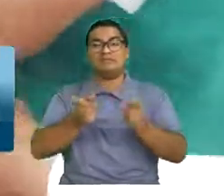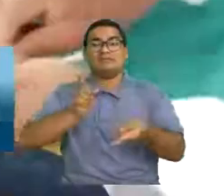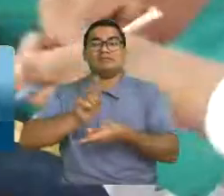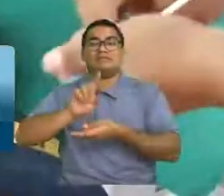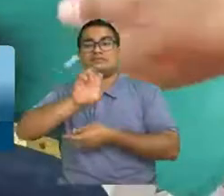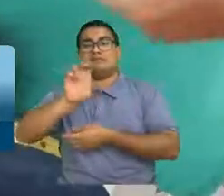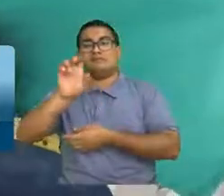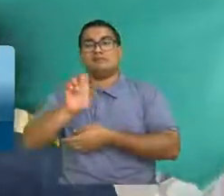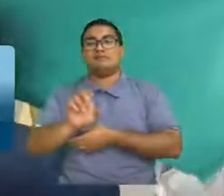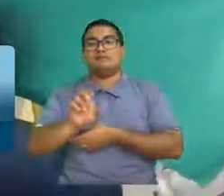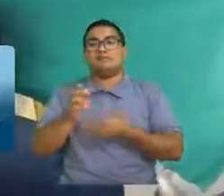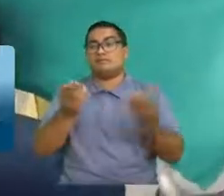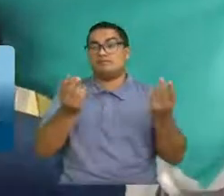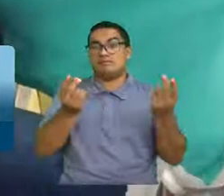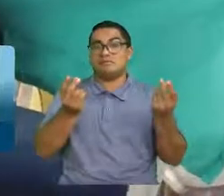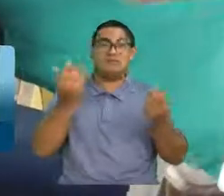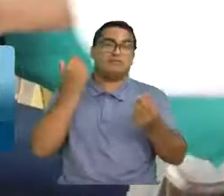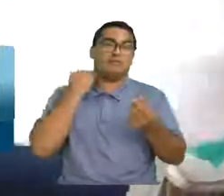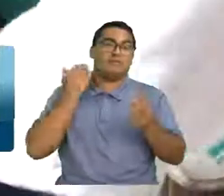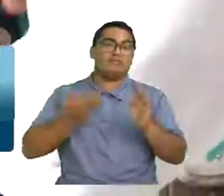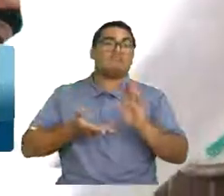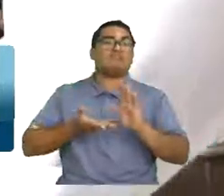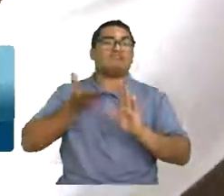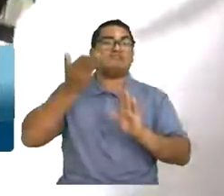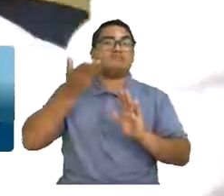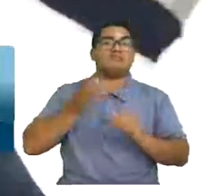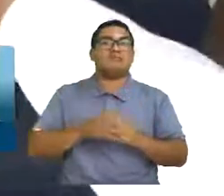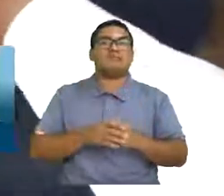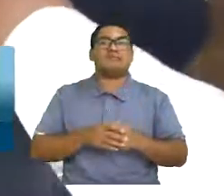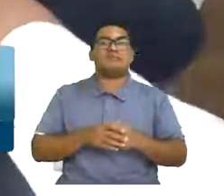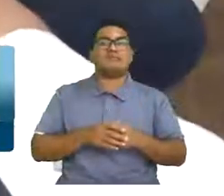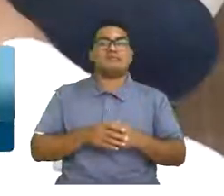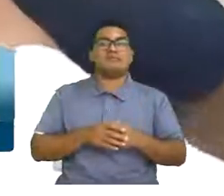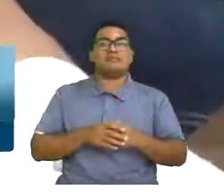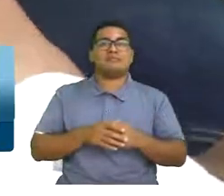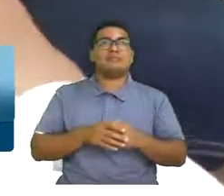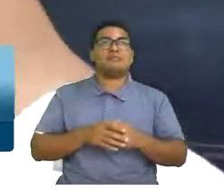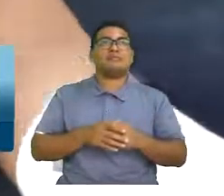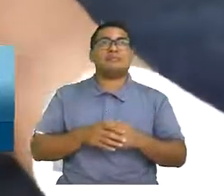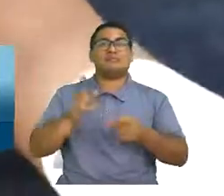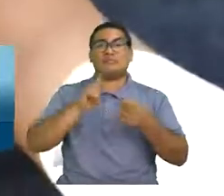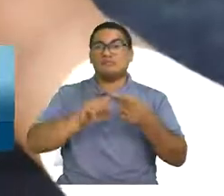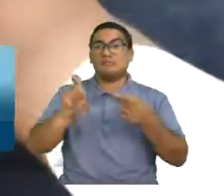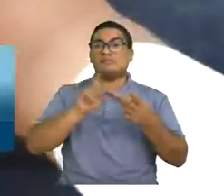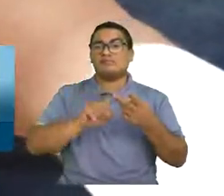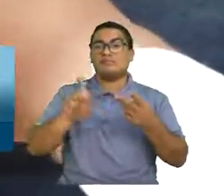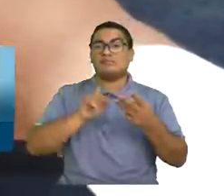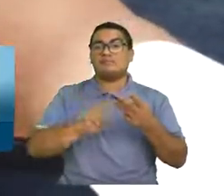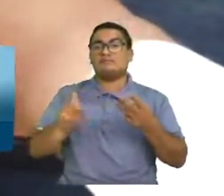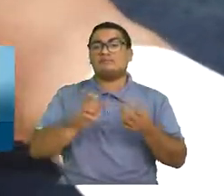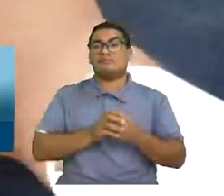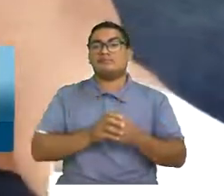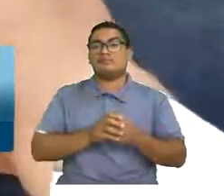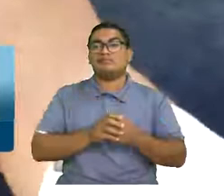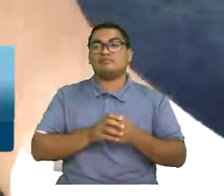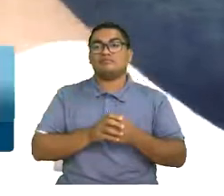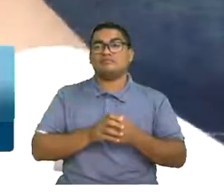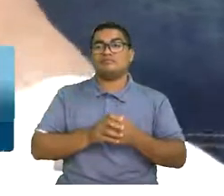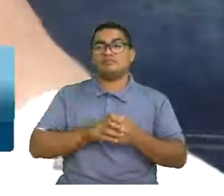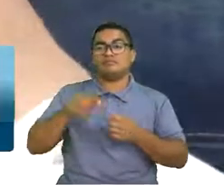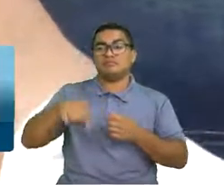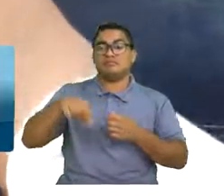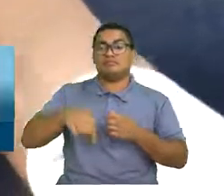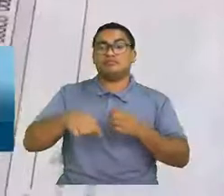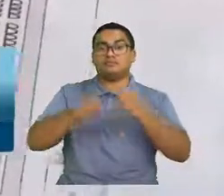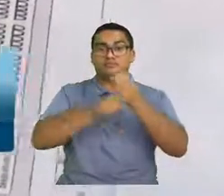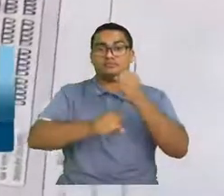Córdoba, es una cantidad bien fuerte. Entonces, y esto se recibe mes a mes. Ahorita en jornada se recibe más